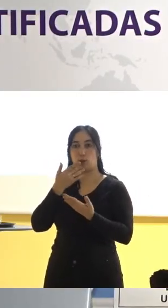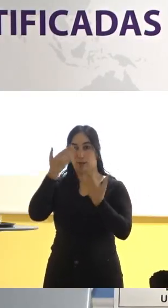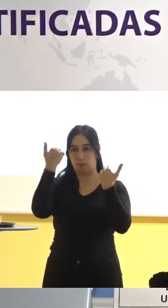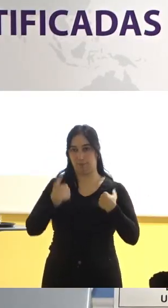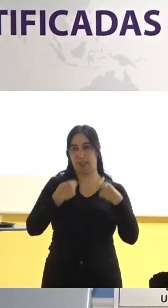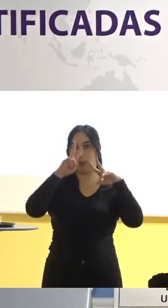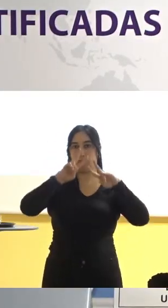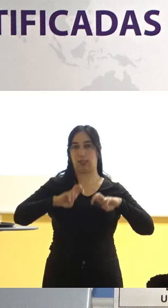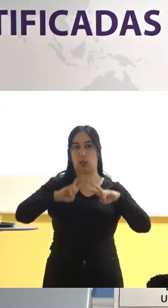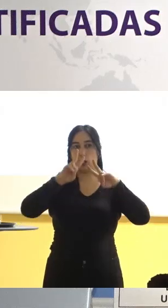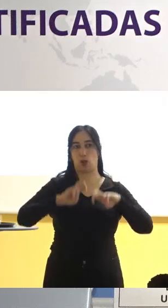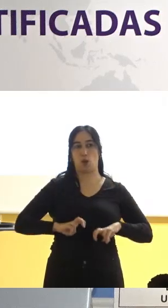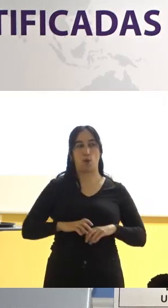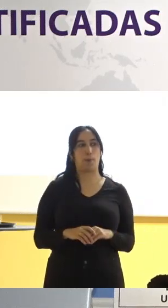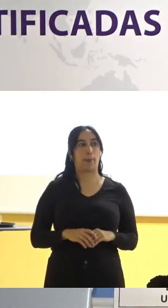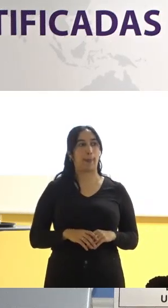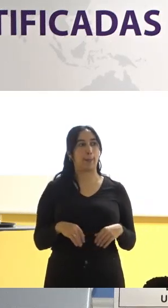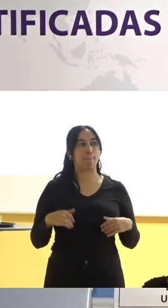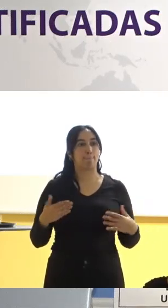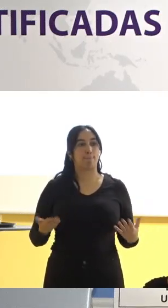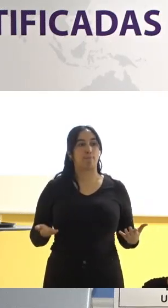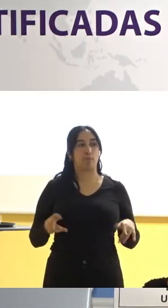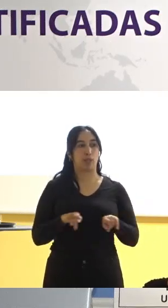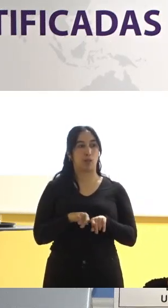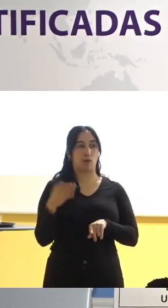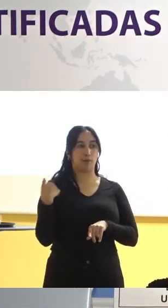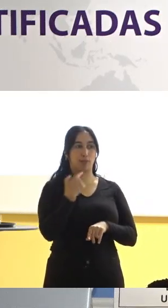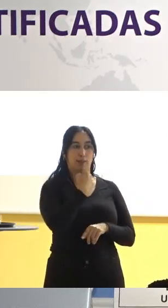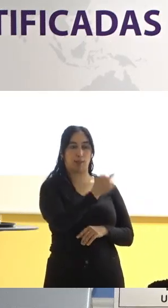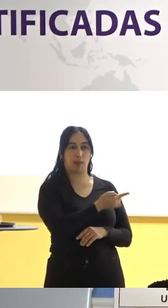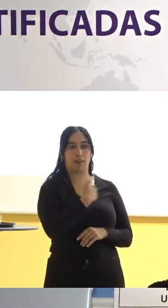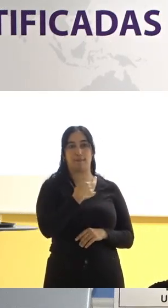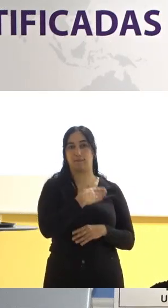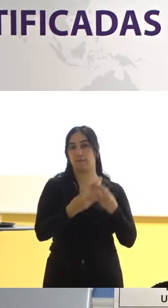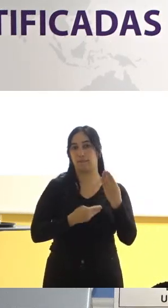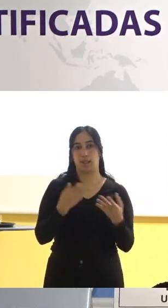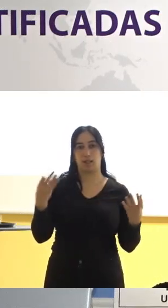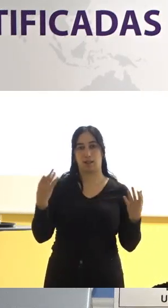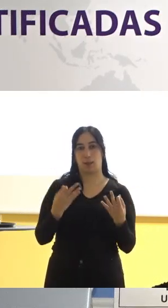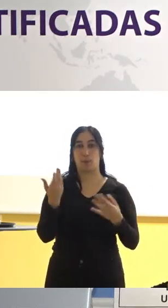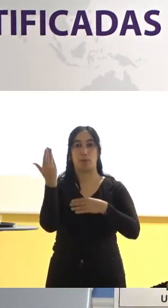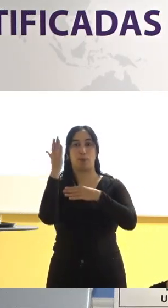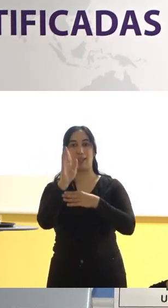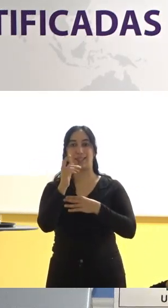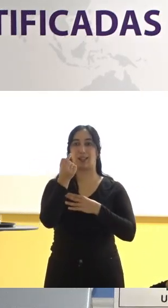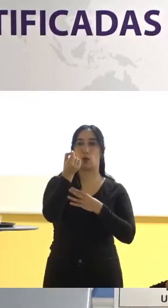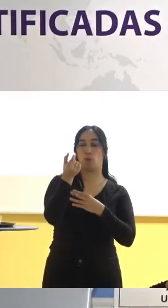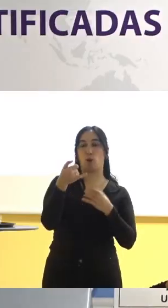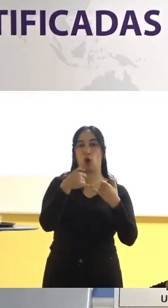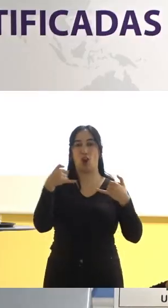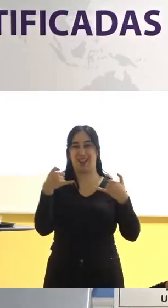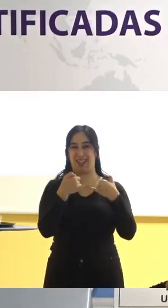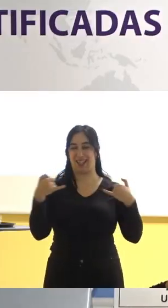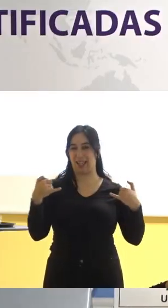investigación. Entonces, bueno, como bien comentaba Sonia, lo que voy a hacer es presentar un poco las principales líneas de